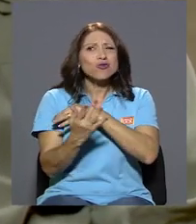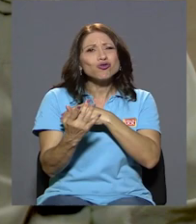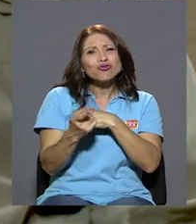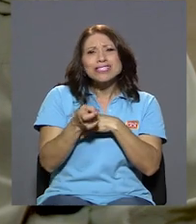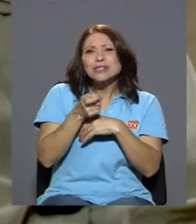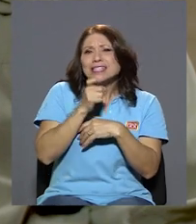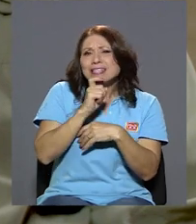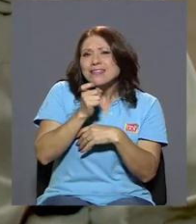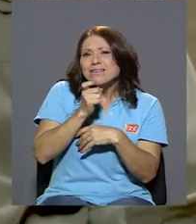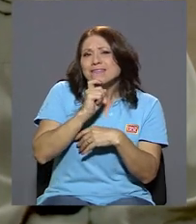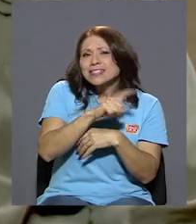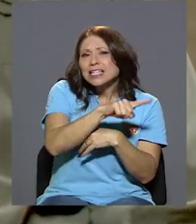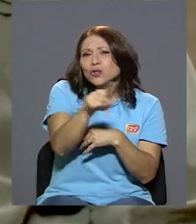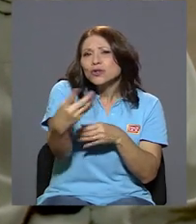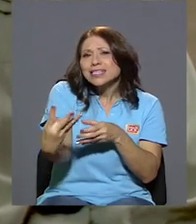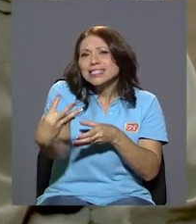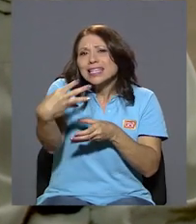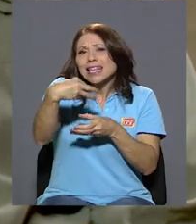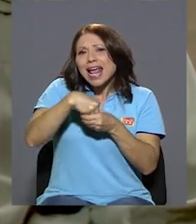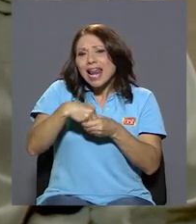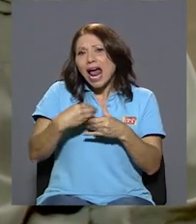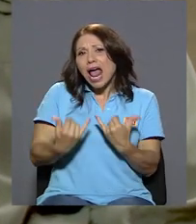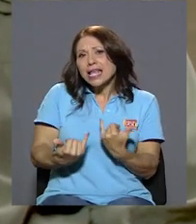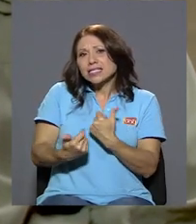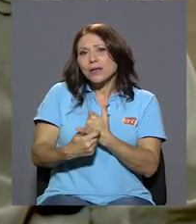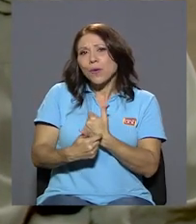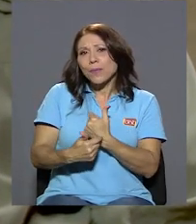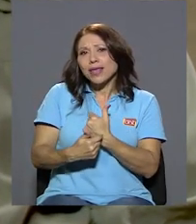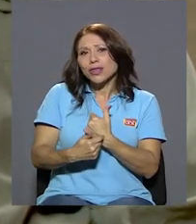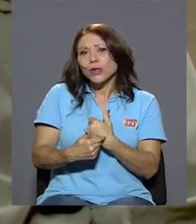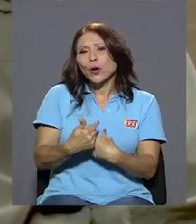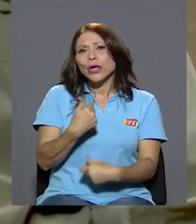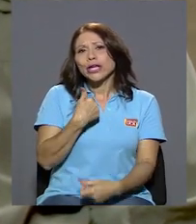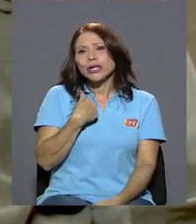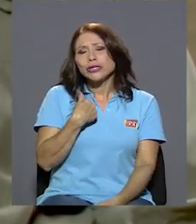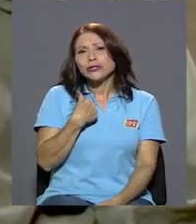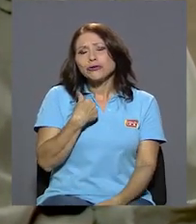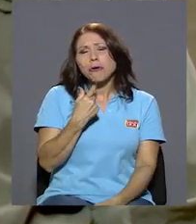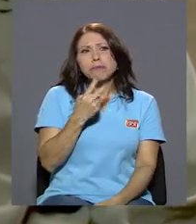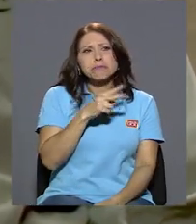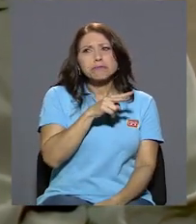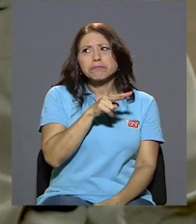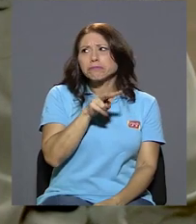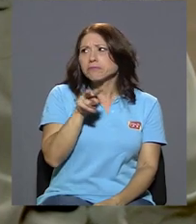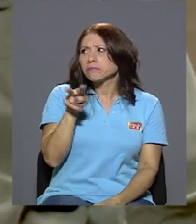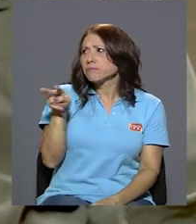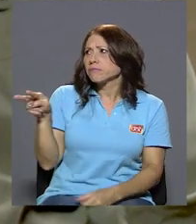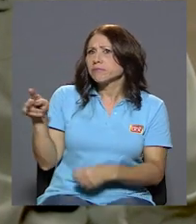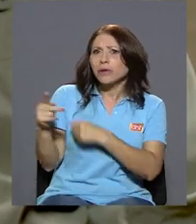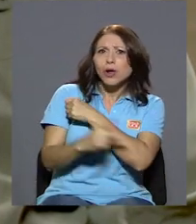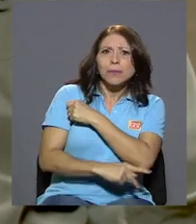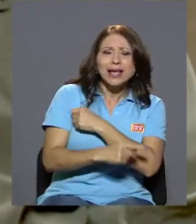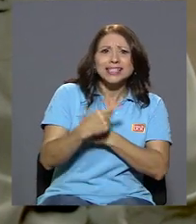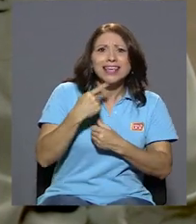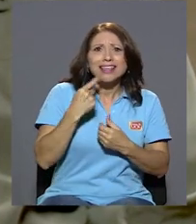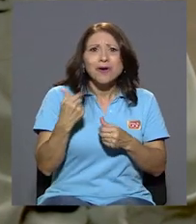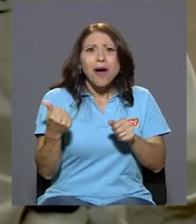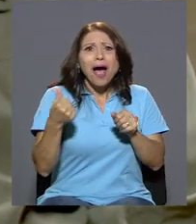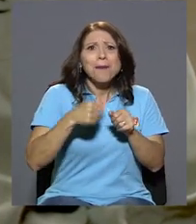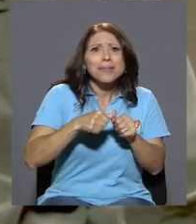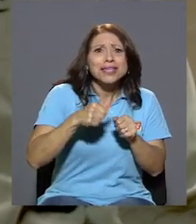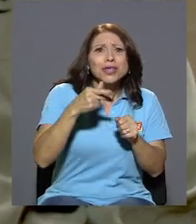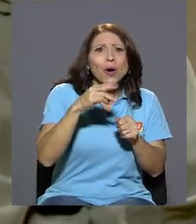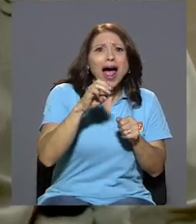un poco difícil integrarlos en este momento verdad y yo vuelvo a ver el país y digo y los jaén y los